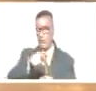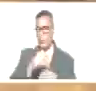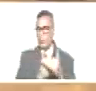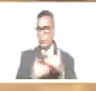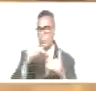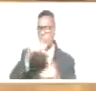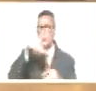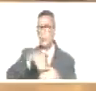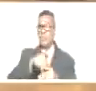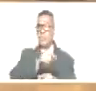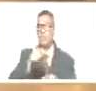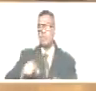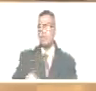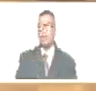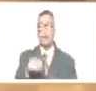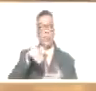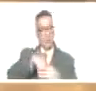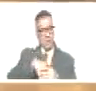Fueron electos para eso,